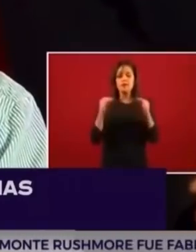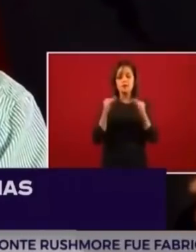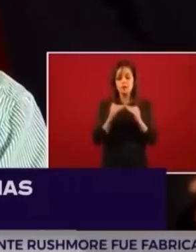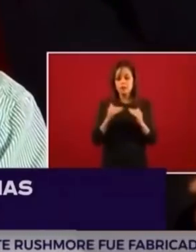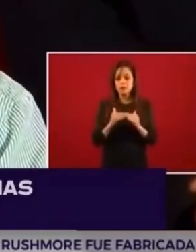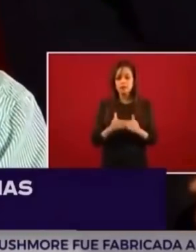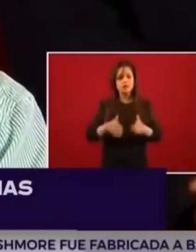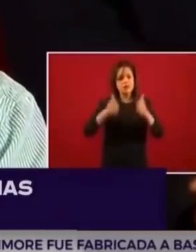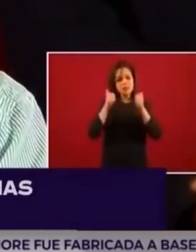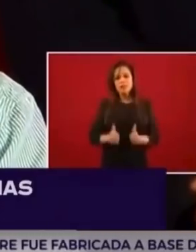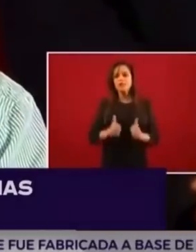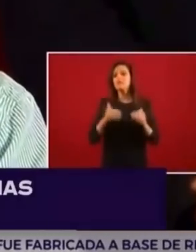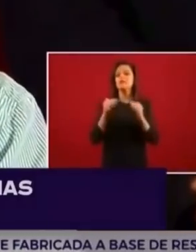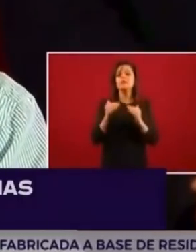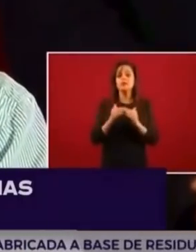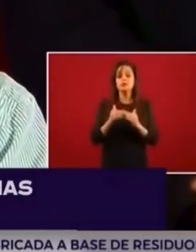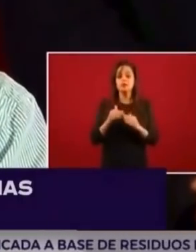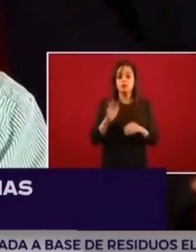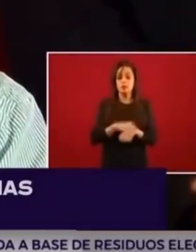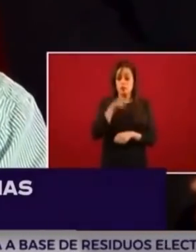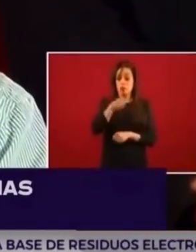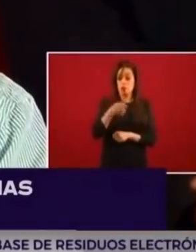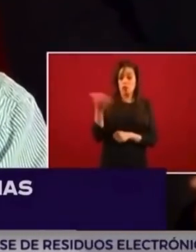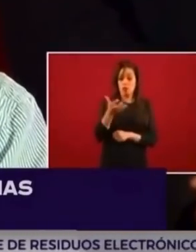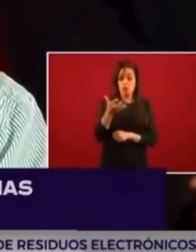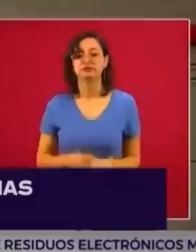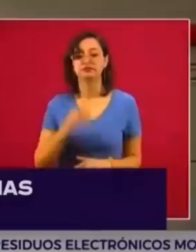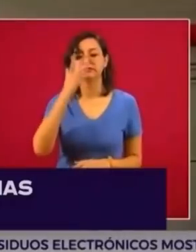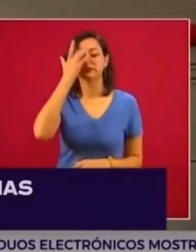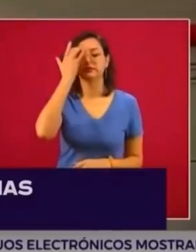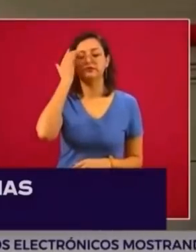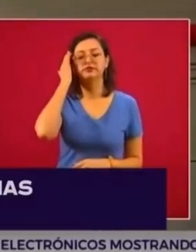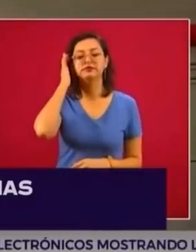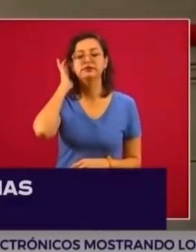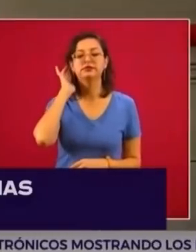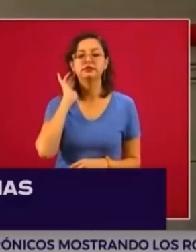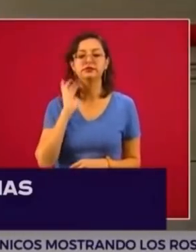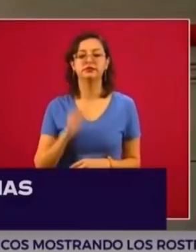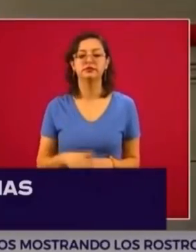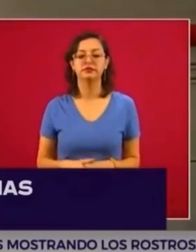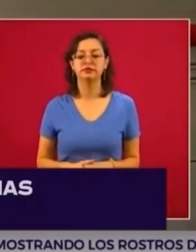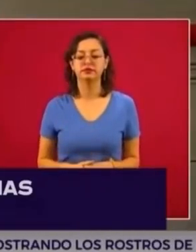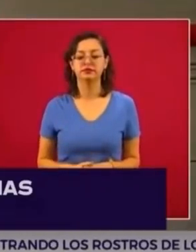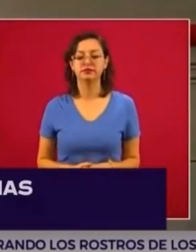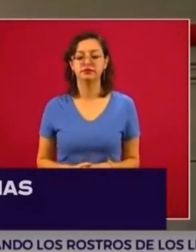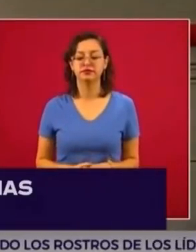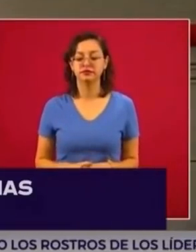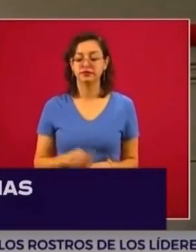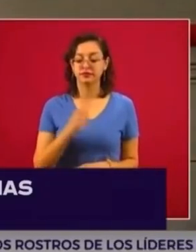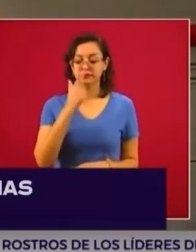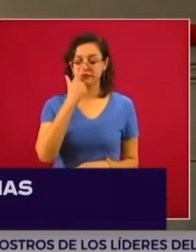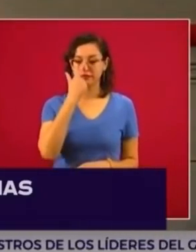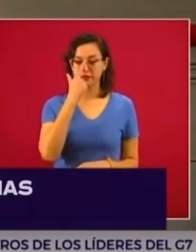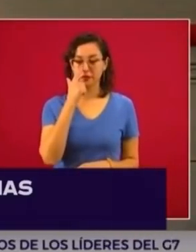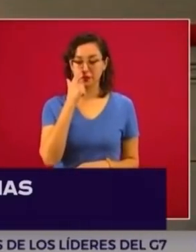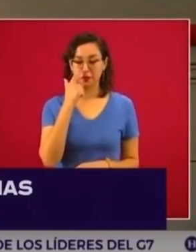de que estábamos en un estado de emergencia. Ahora, pues, ponen todo el país, prácticamente todo el país, en semáforos verde y